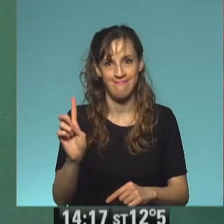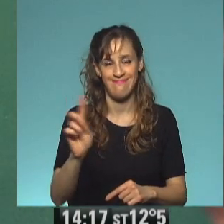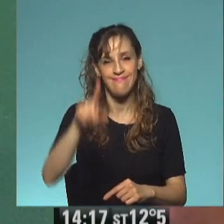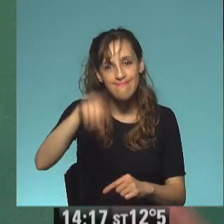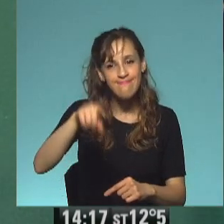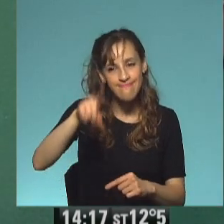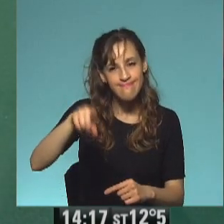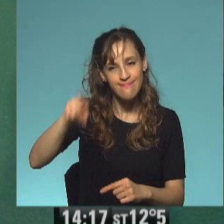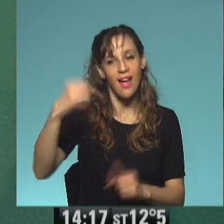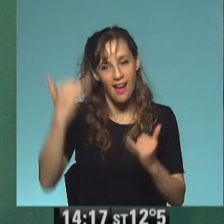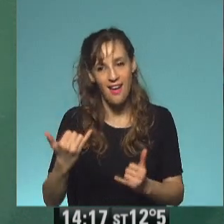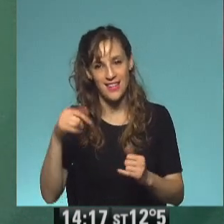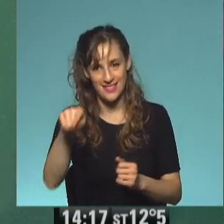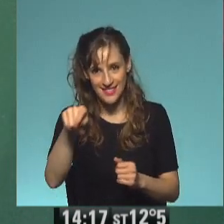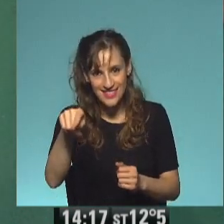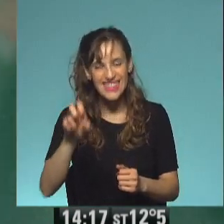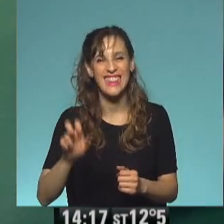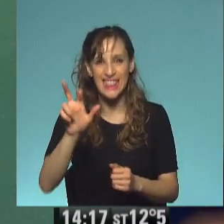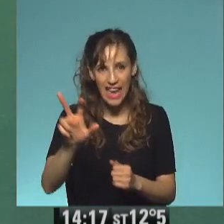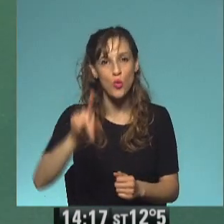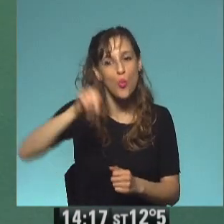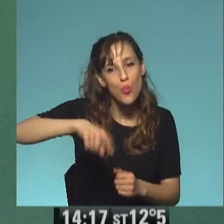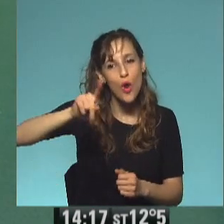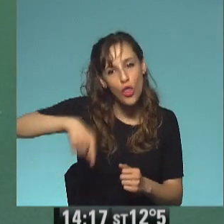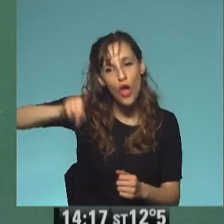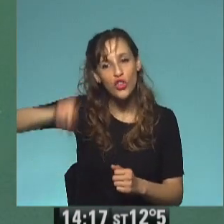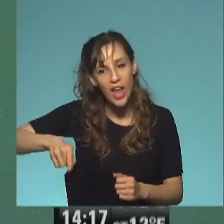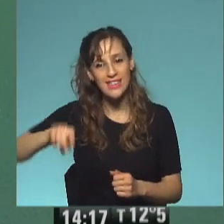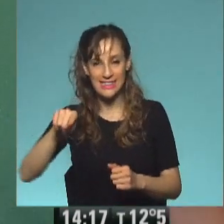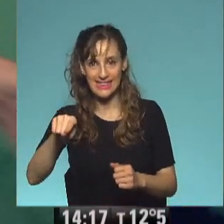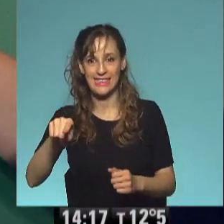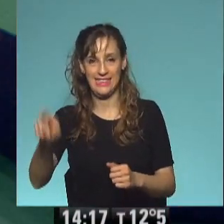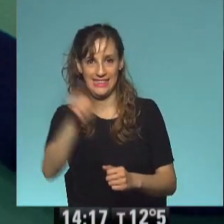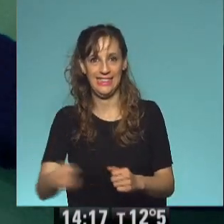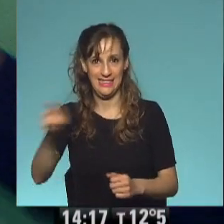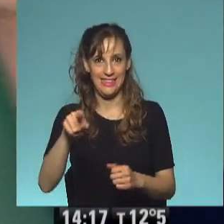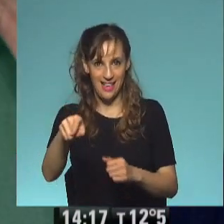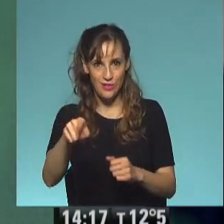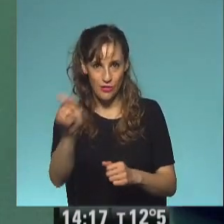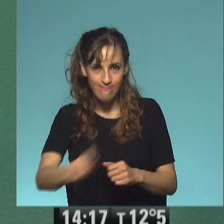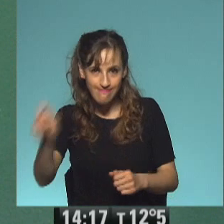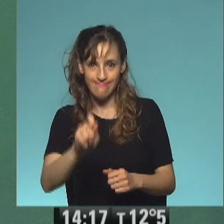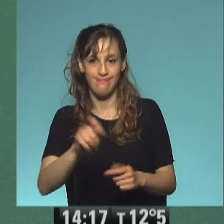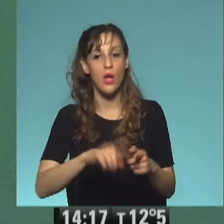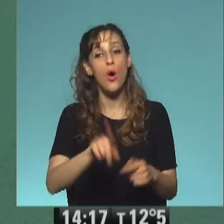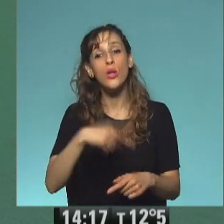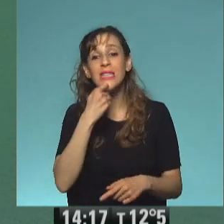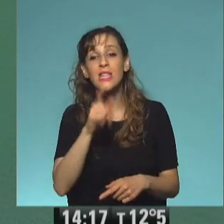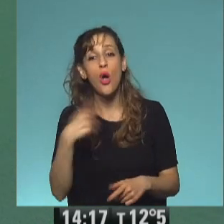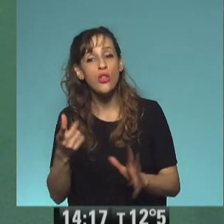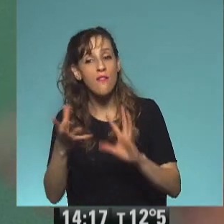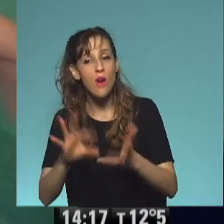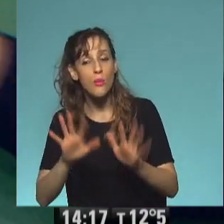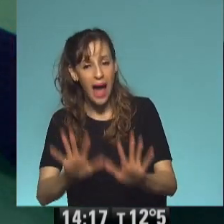palitos. En estos palitos, ¿no? En los palitos. En los que son 3. Sí. Bien. Y si hubiese hecho esta manera